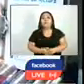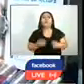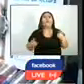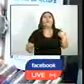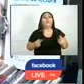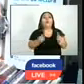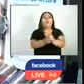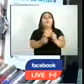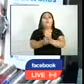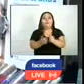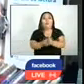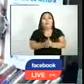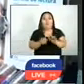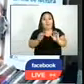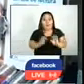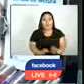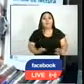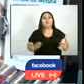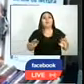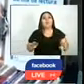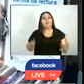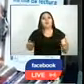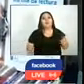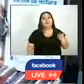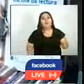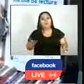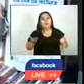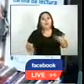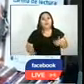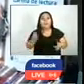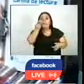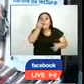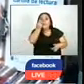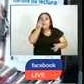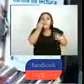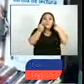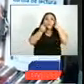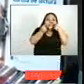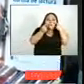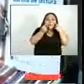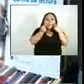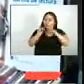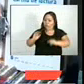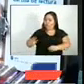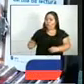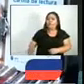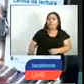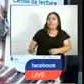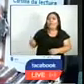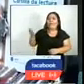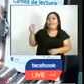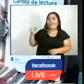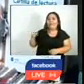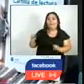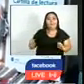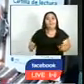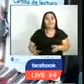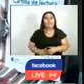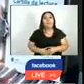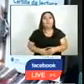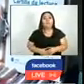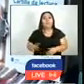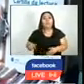es que estos niños pueden sufrir daños en la retina a muy temprana edad, cuando anteriormente